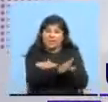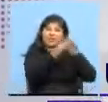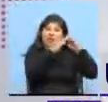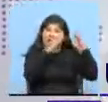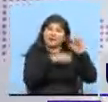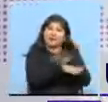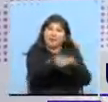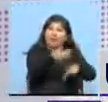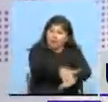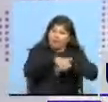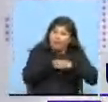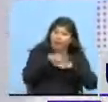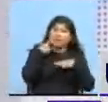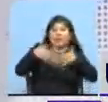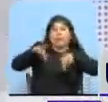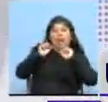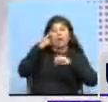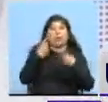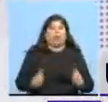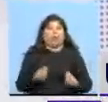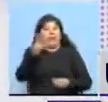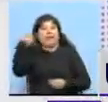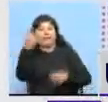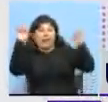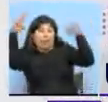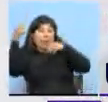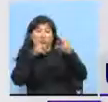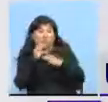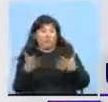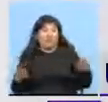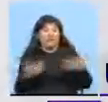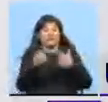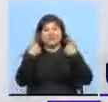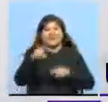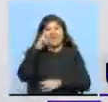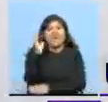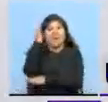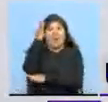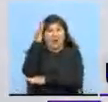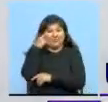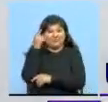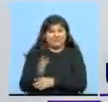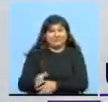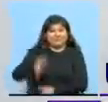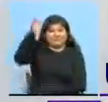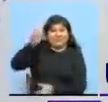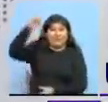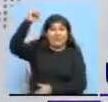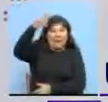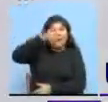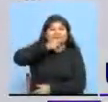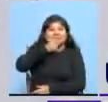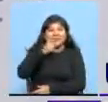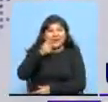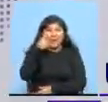5 o 6, porque no tenemos iluminación. Ahí arriba, estos están los palos, pero no hay reflectores,